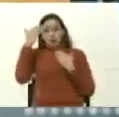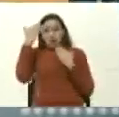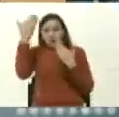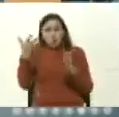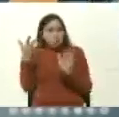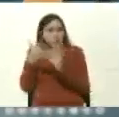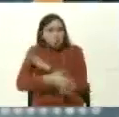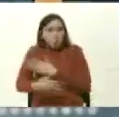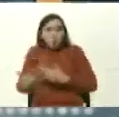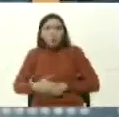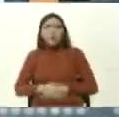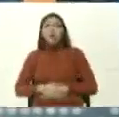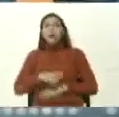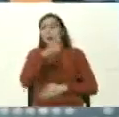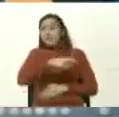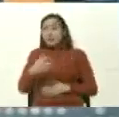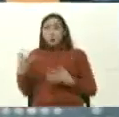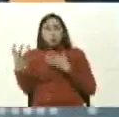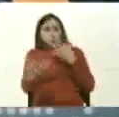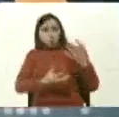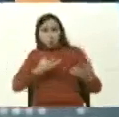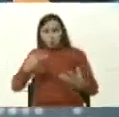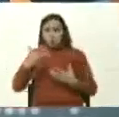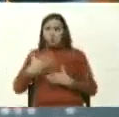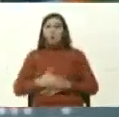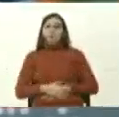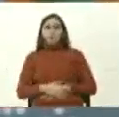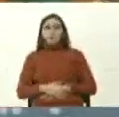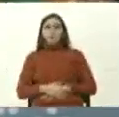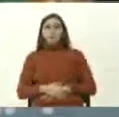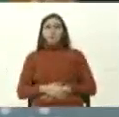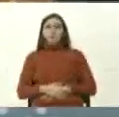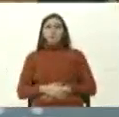nombre de los cocineros y las cocineras.